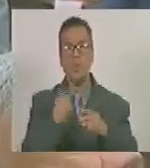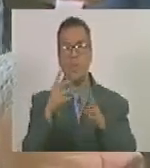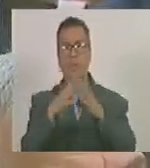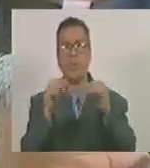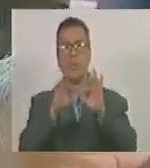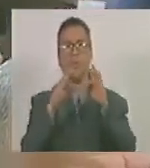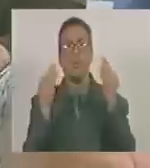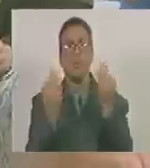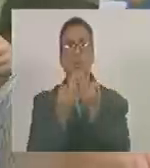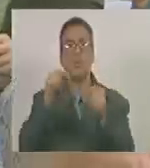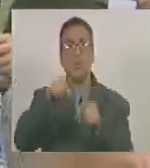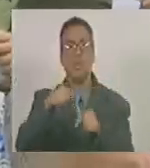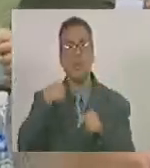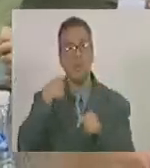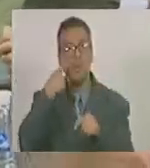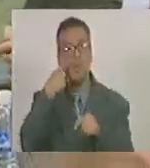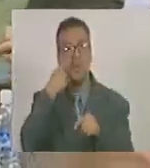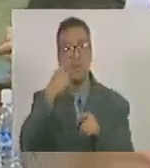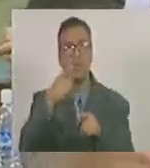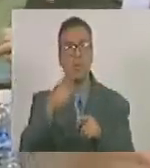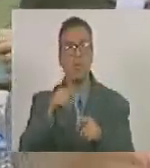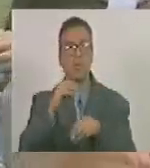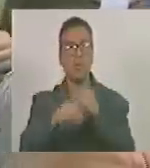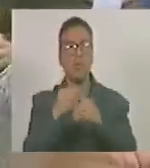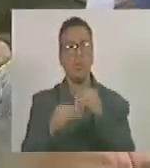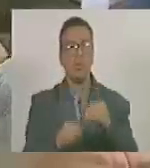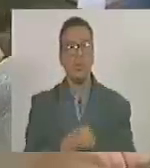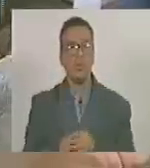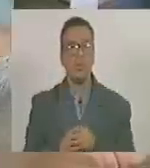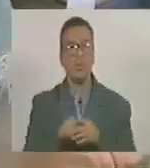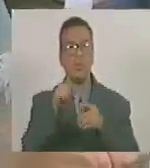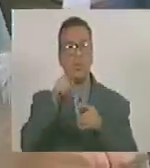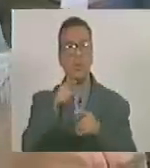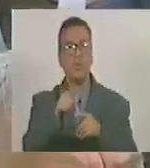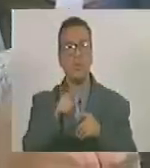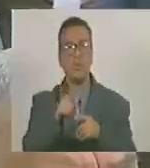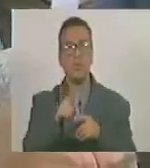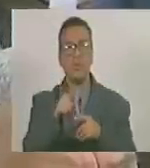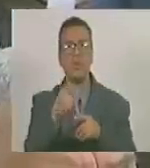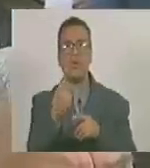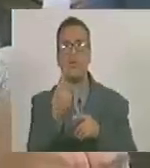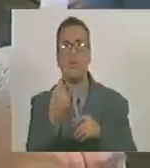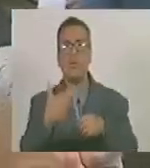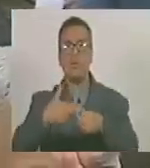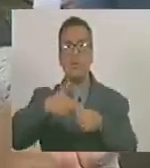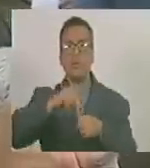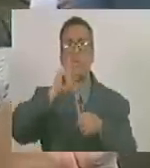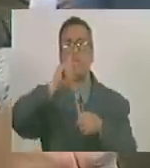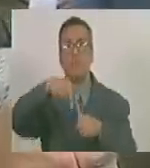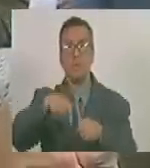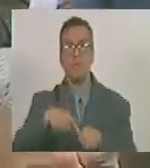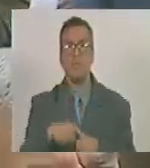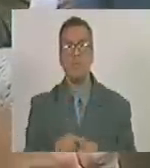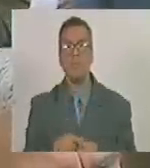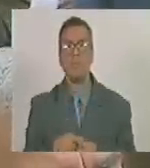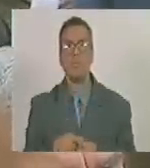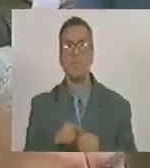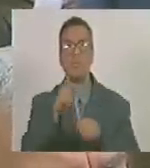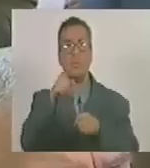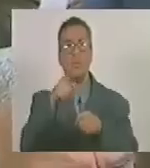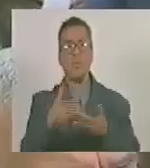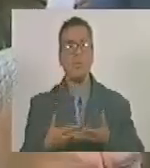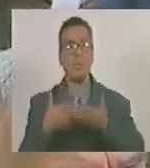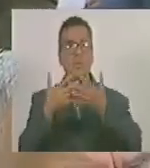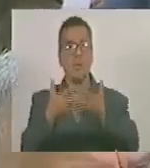familia. Y ahora estamos viendo cómo los que son aquejados por la falta de gasolina también son puestos a la